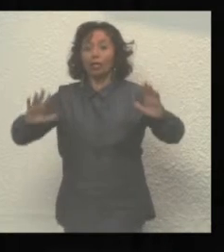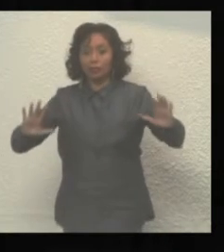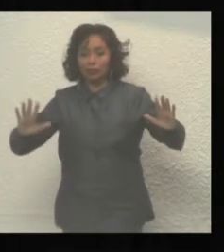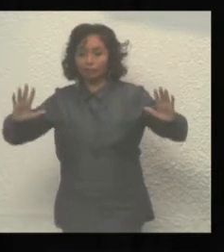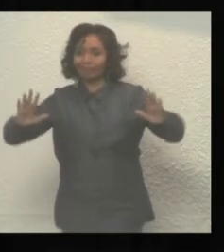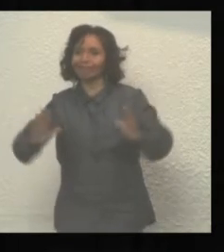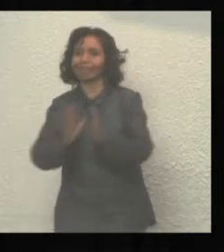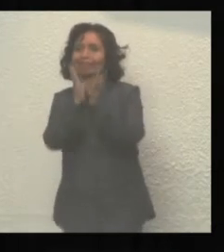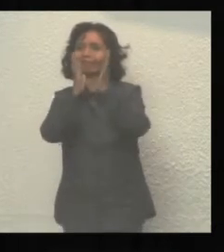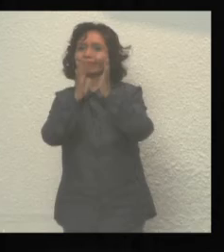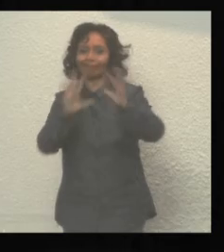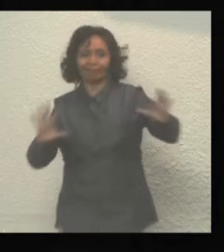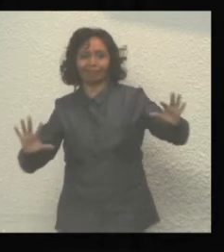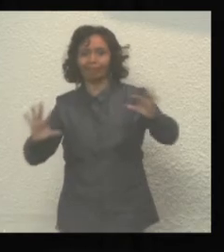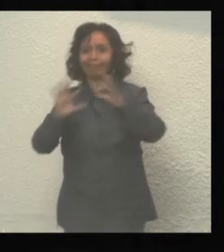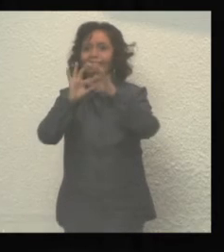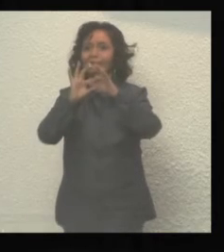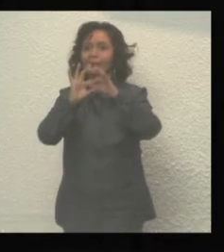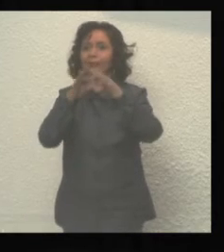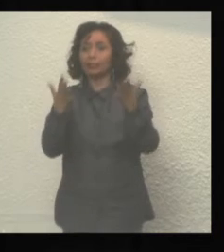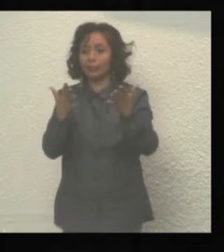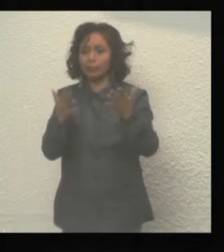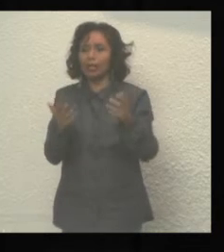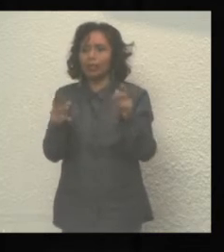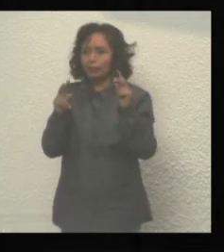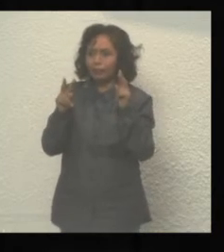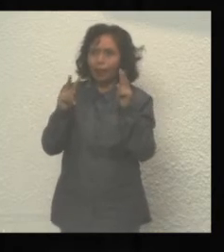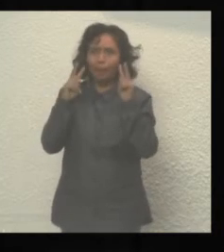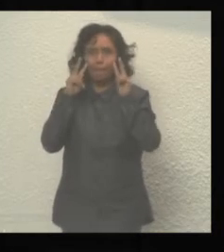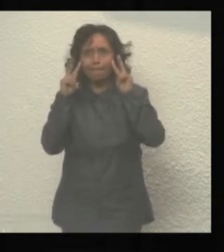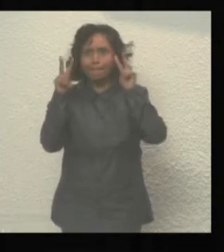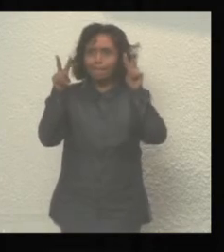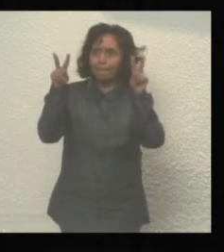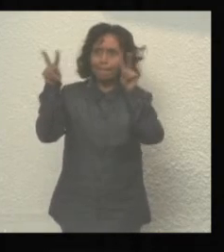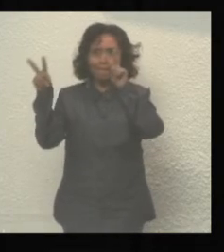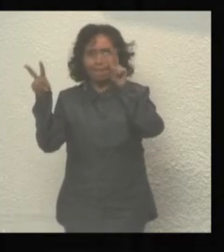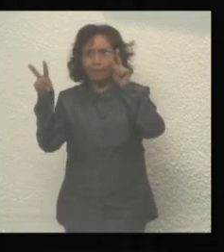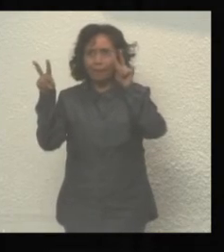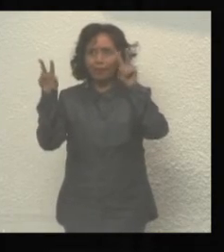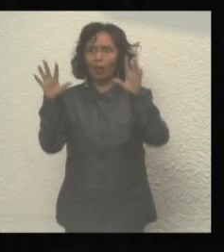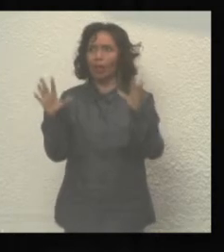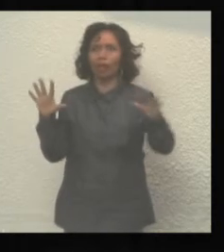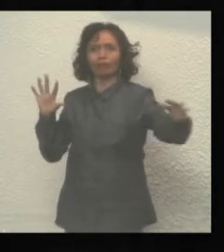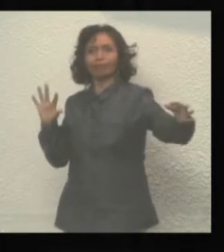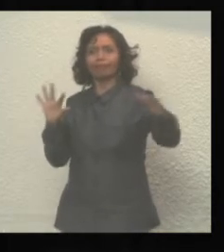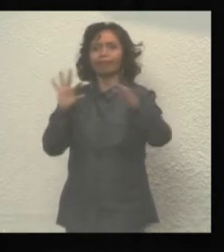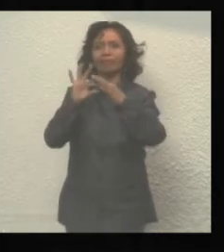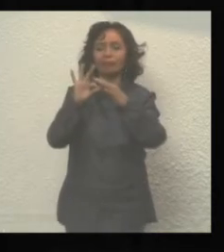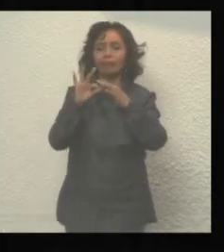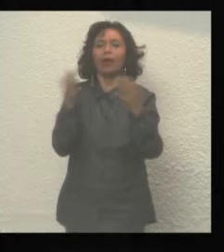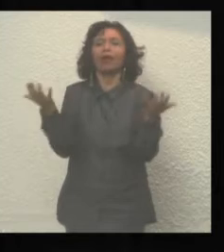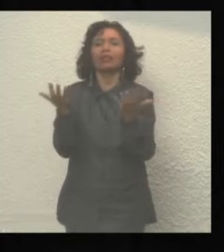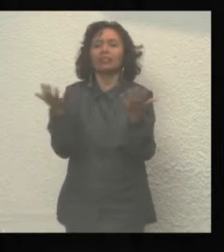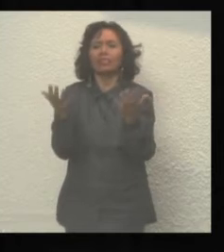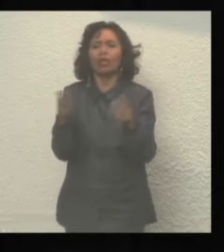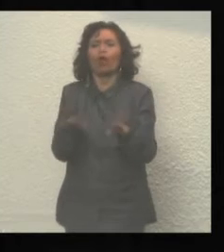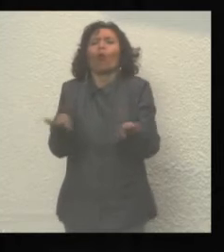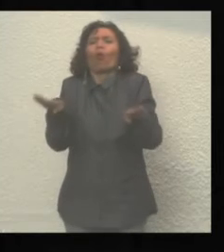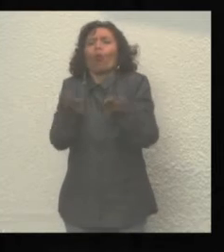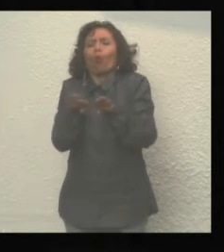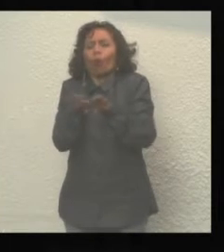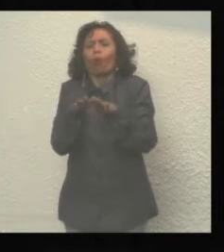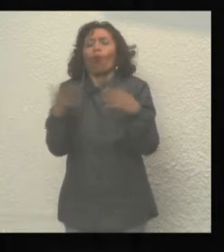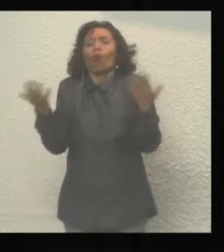tarea será siempre esa cosmovisión conjunta que nos dirá qué hacer y cómo